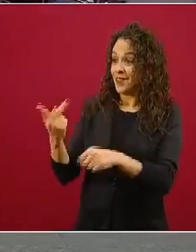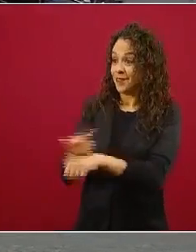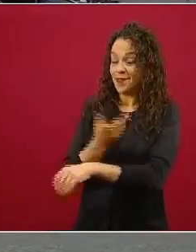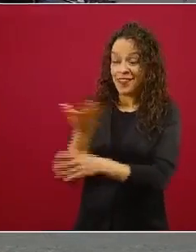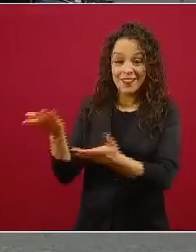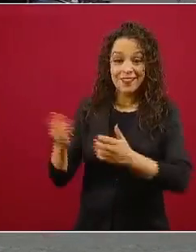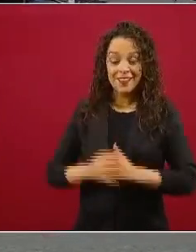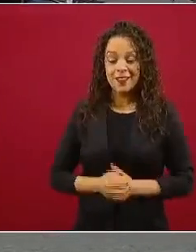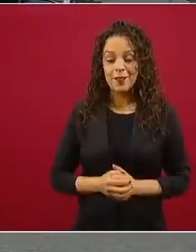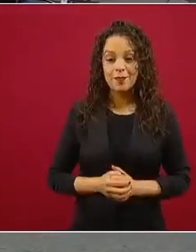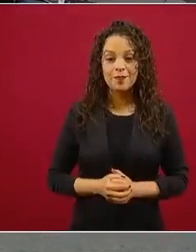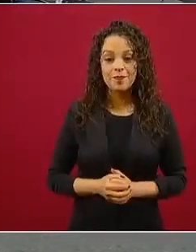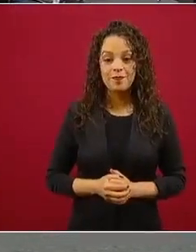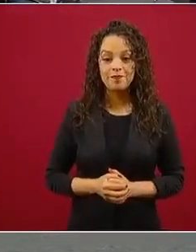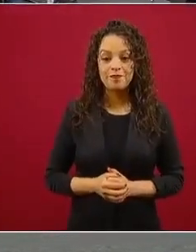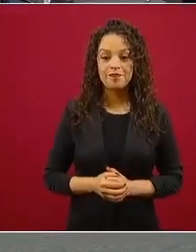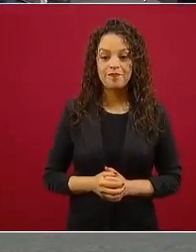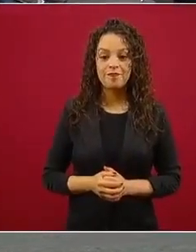Y antes